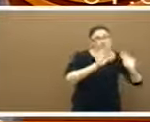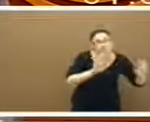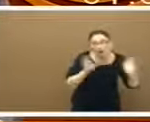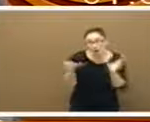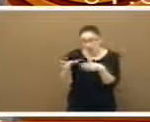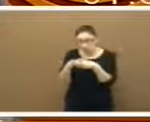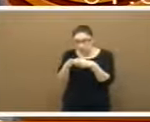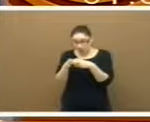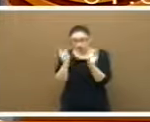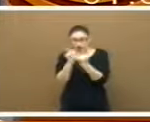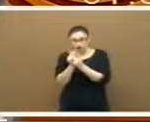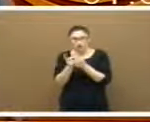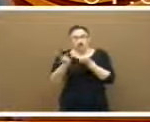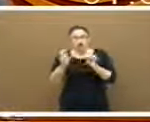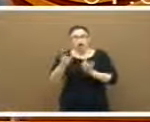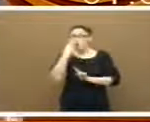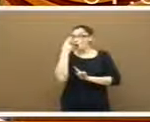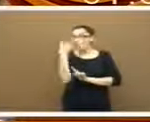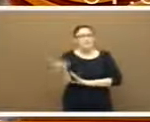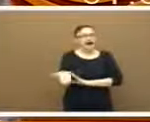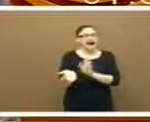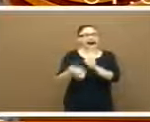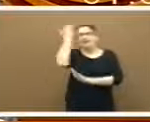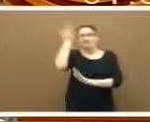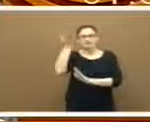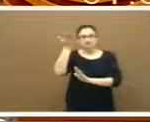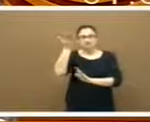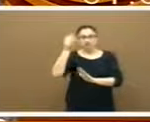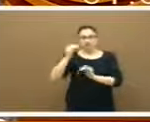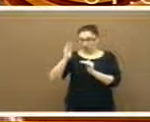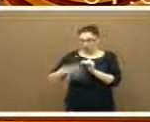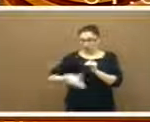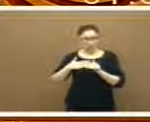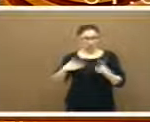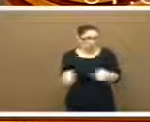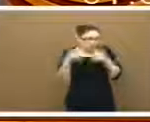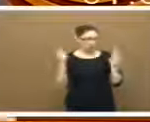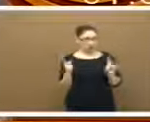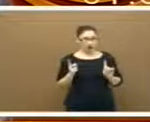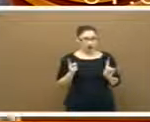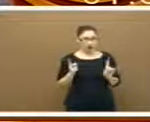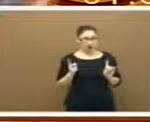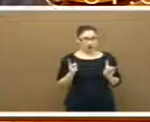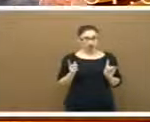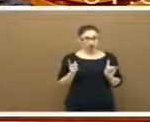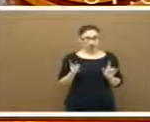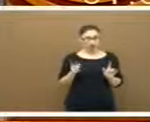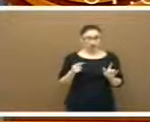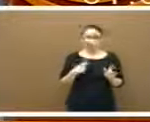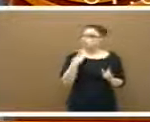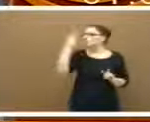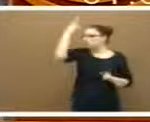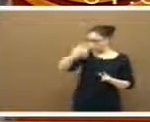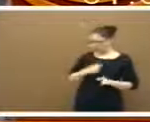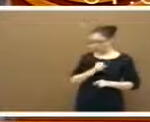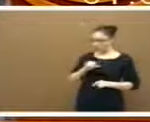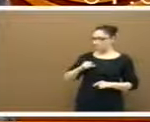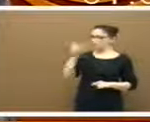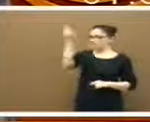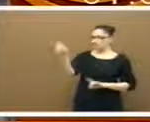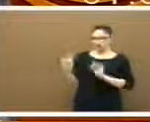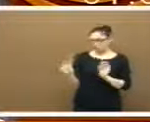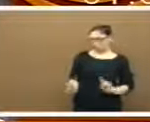nos interesan las altas, las que sean más altas, las bajas no nos interesan. Por lo tanto, no lo digo personalmente. Por